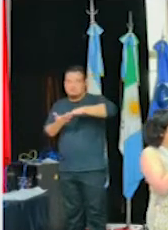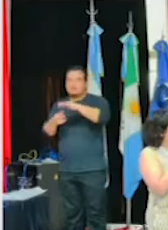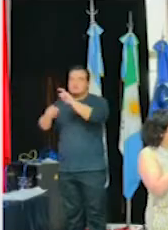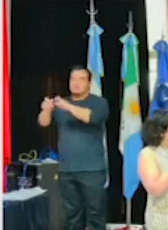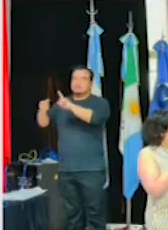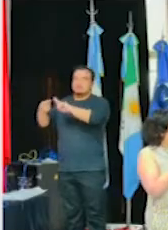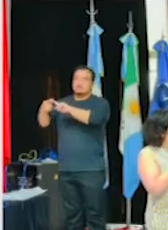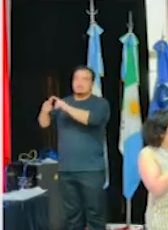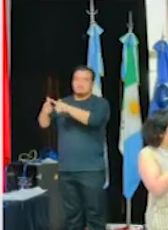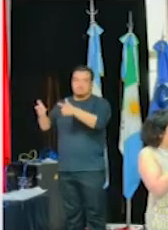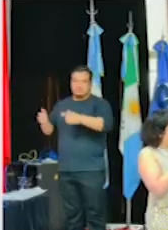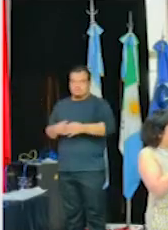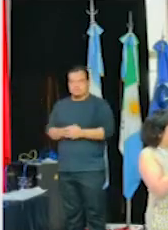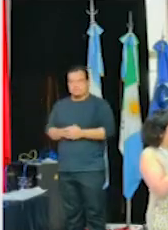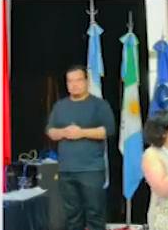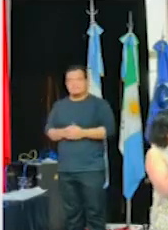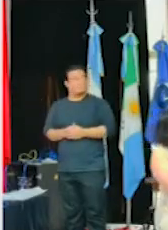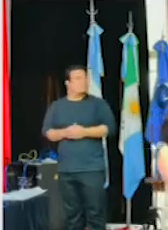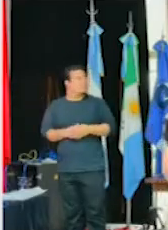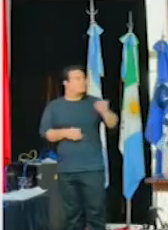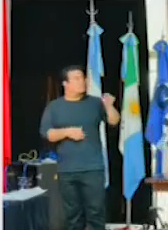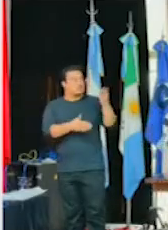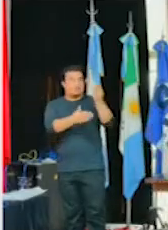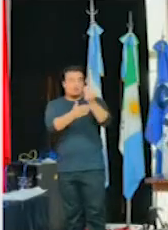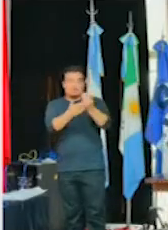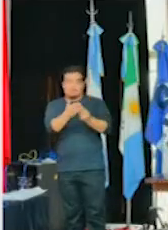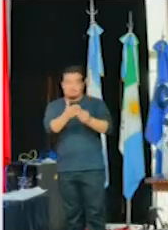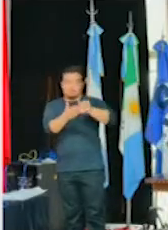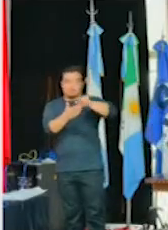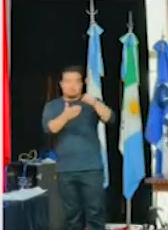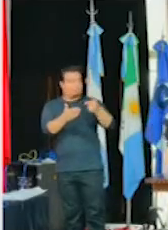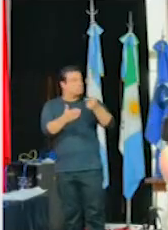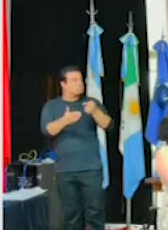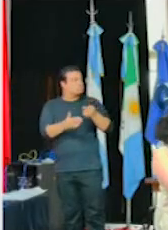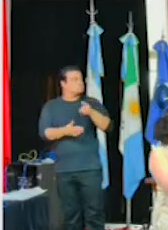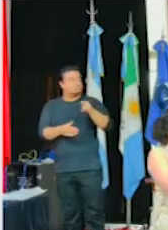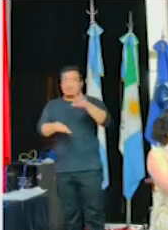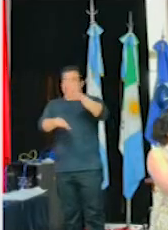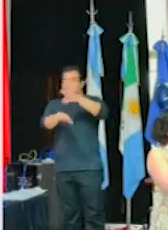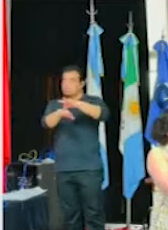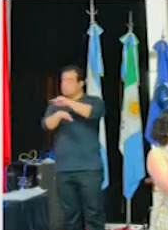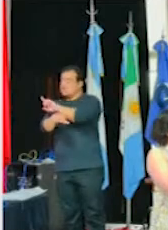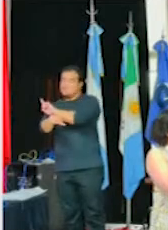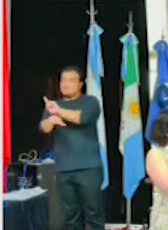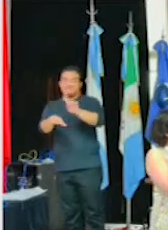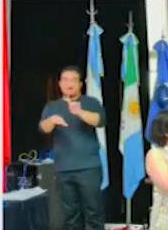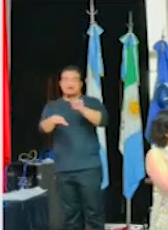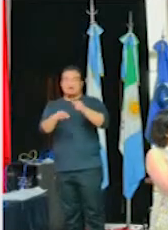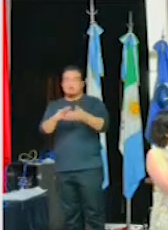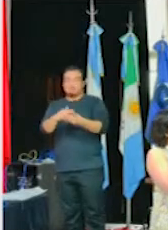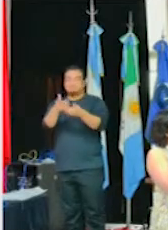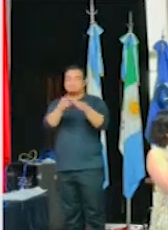Ahora, acá hay una viñeta donde Herminia va al médico, el médico lo atiende a través de un